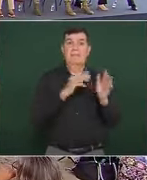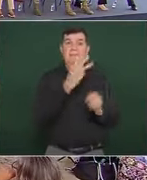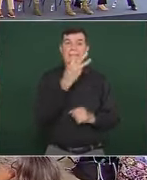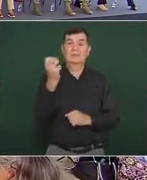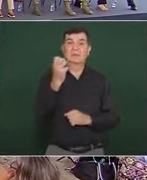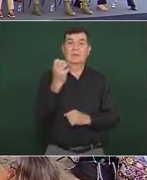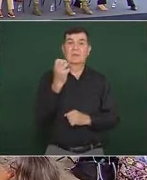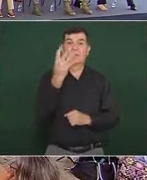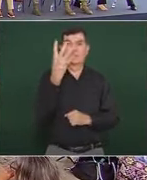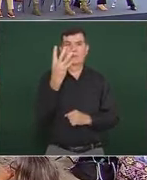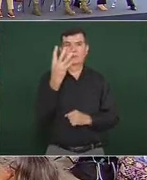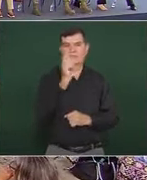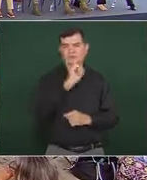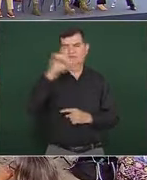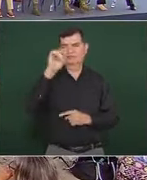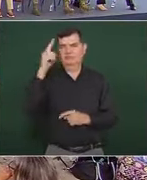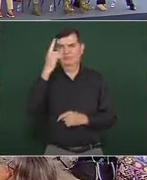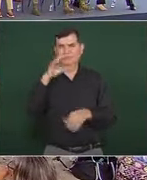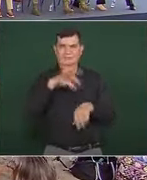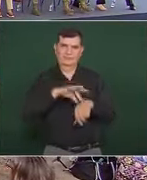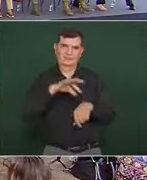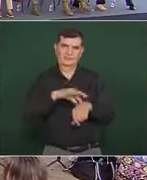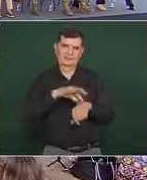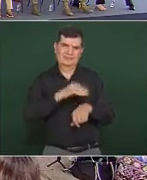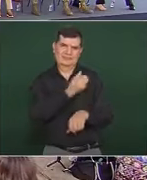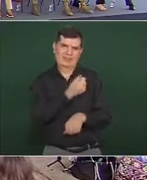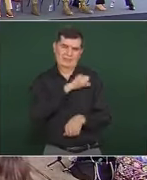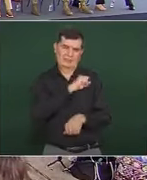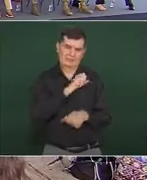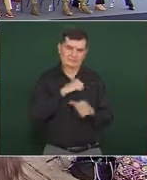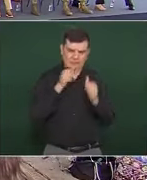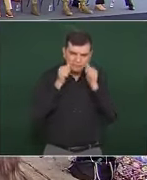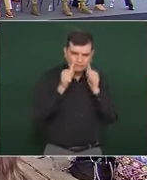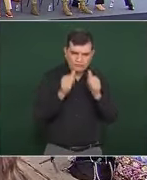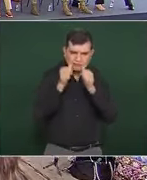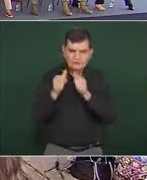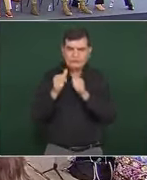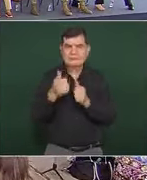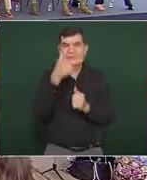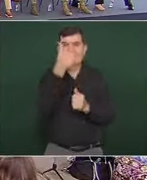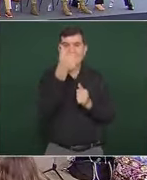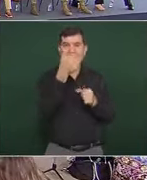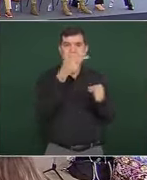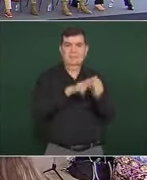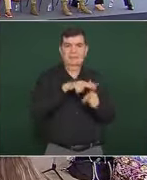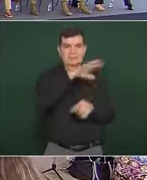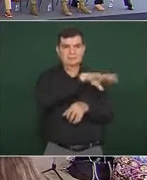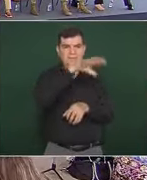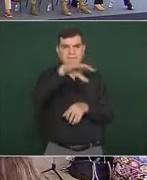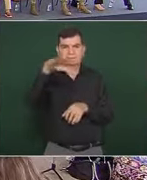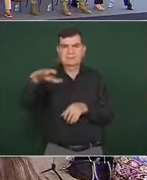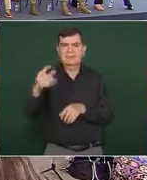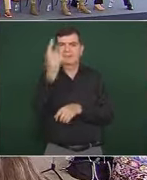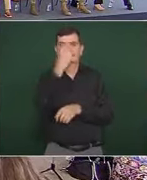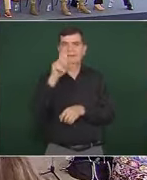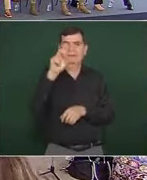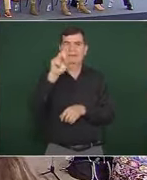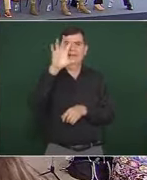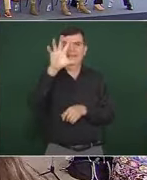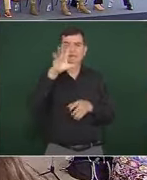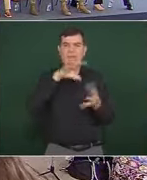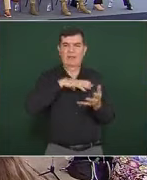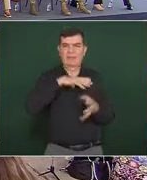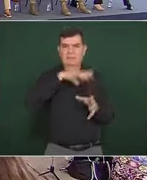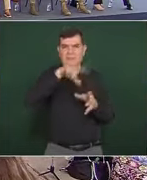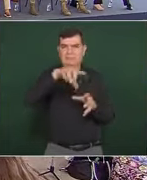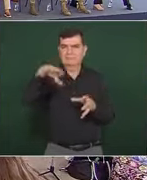1.304 profesionales de la salud mantienen en operación los 6 hospitales y las 135 unidades